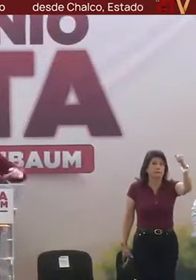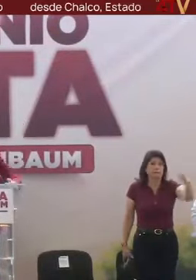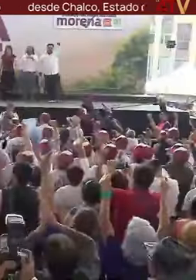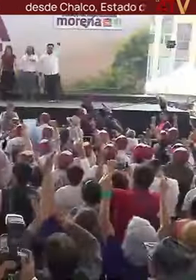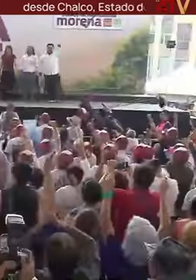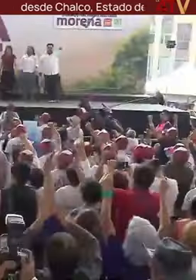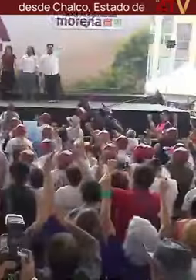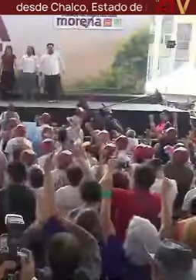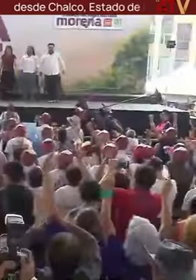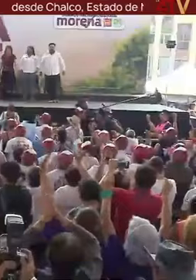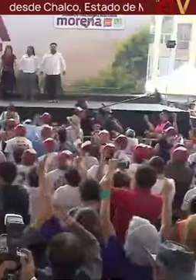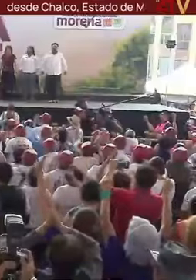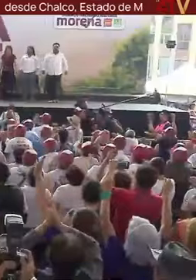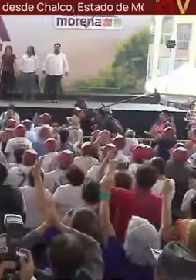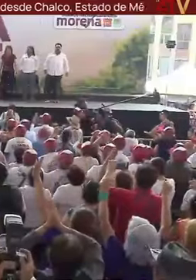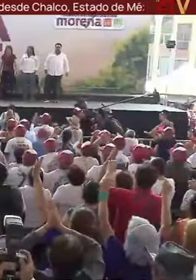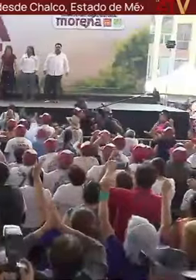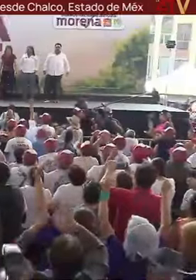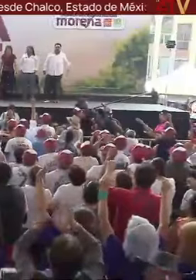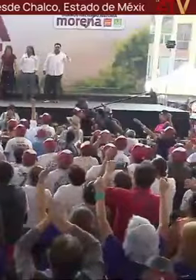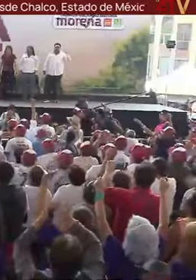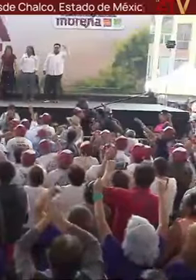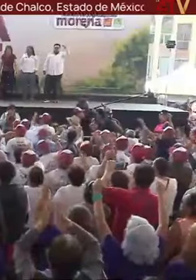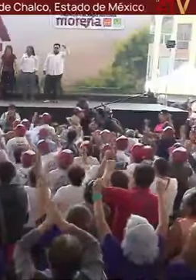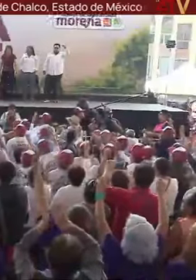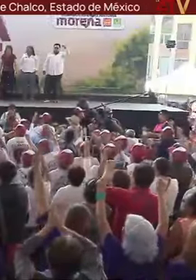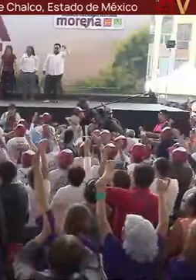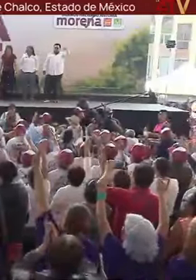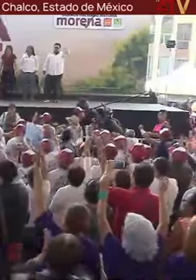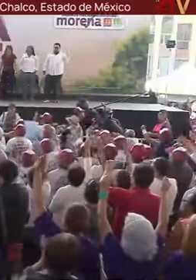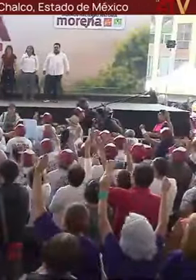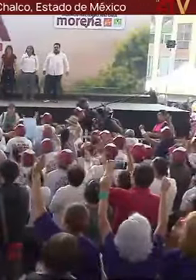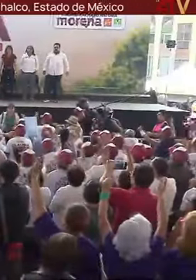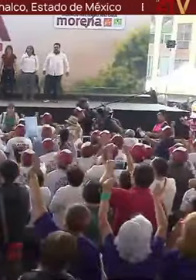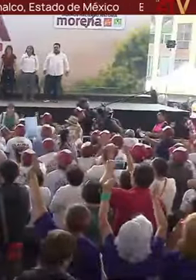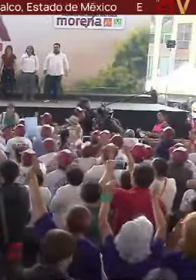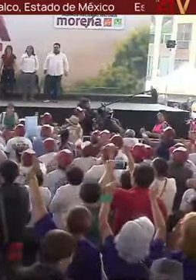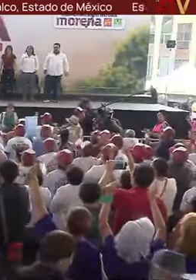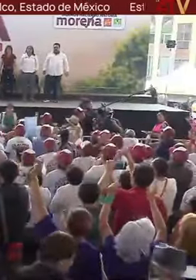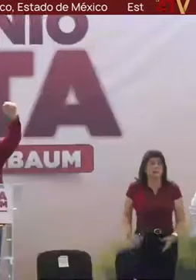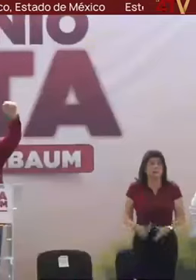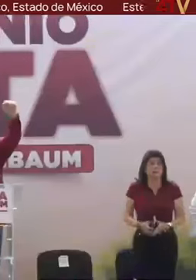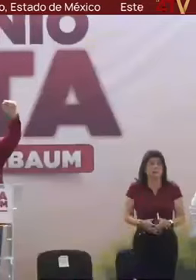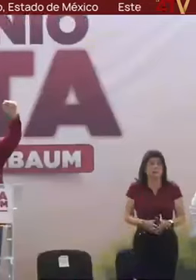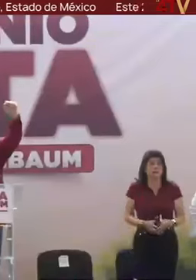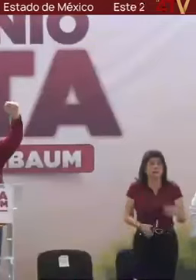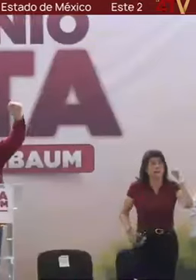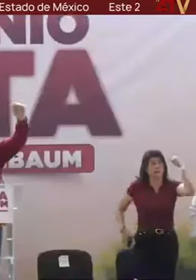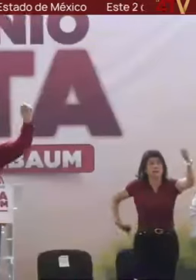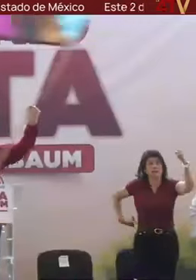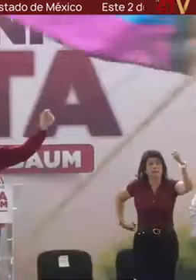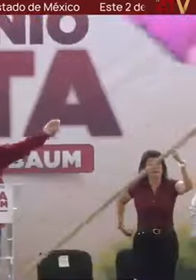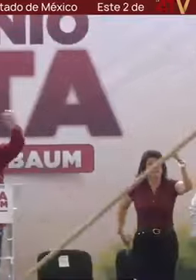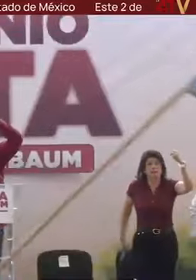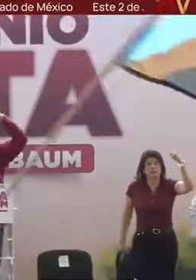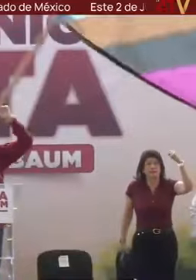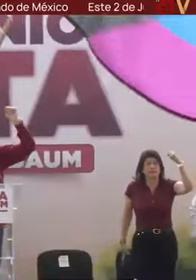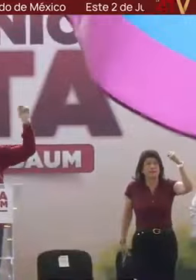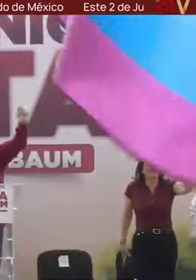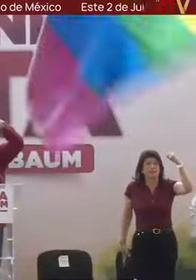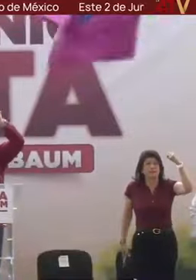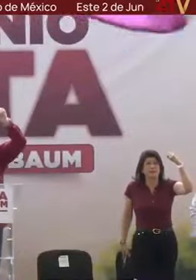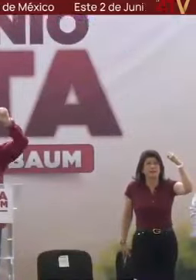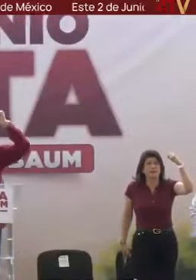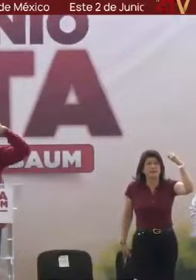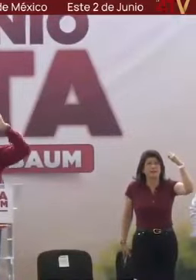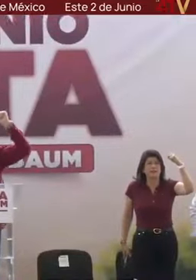Obrador! ¡Que viva el PT y el Verde! ¡Que viva Morena! ¡Y que viva,